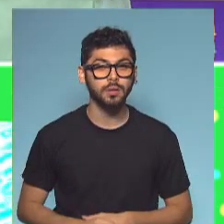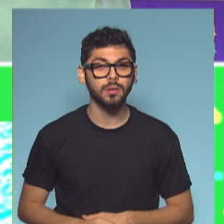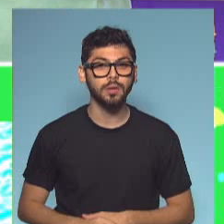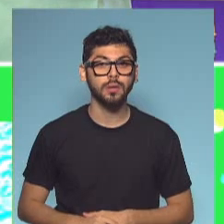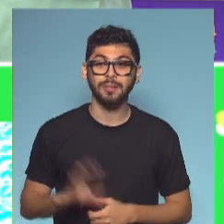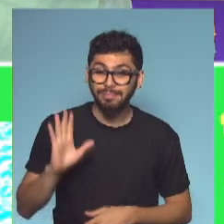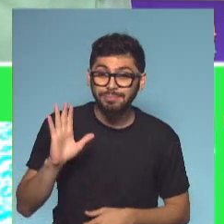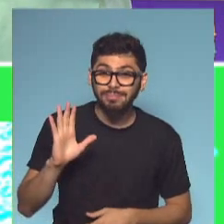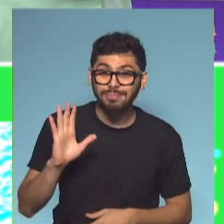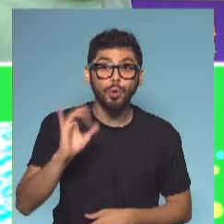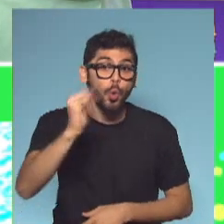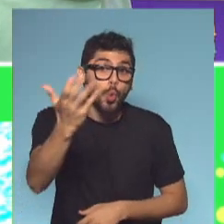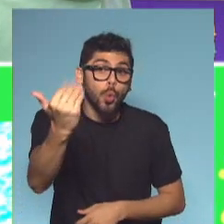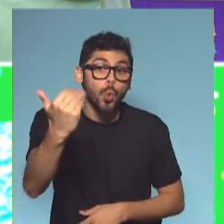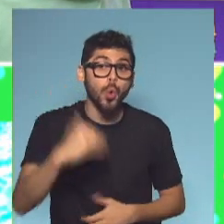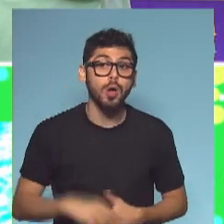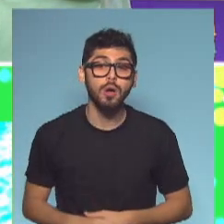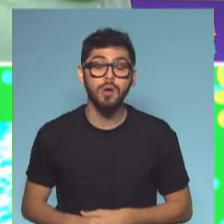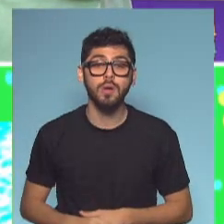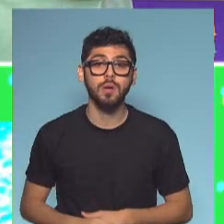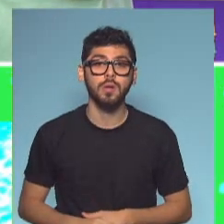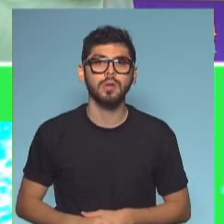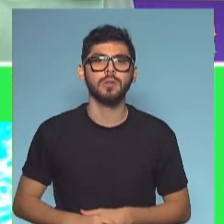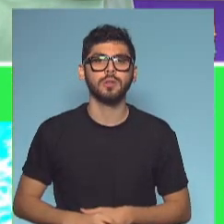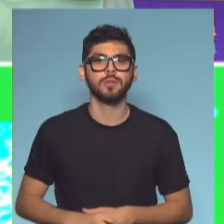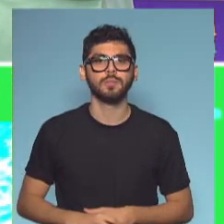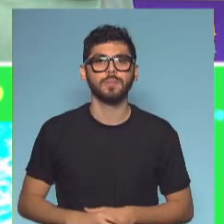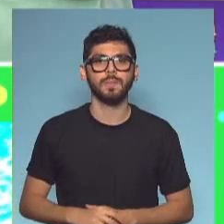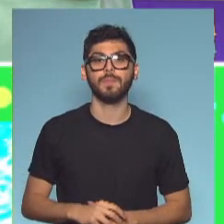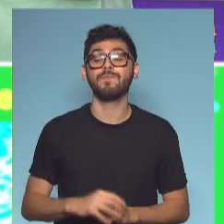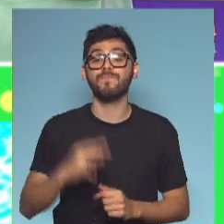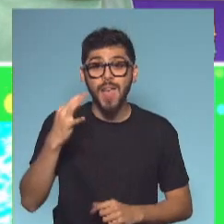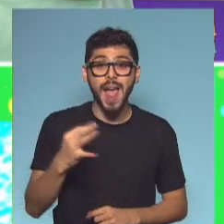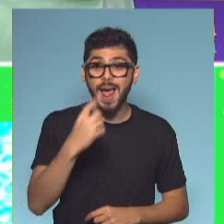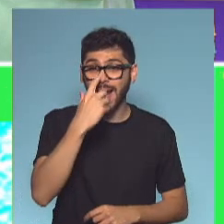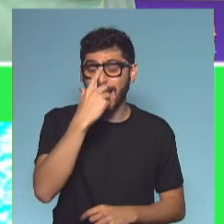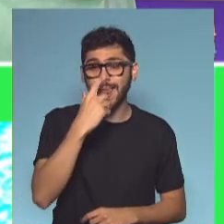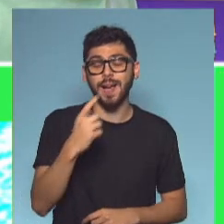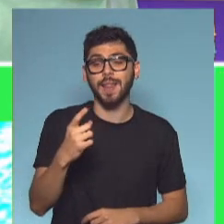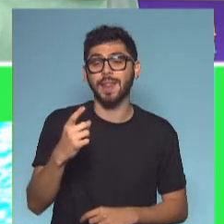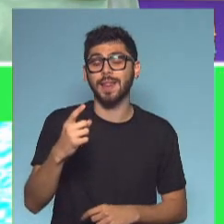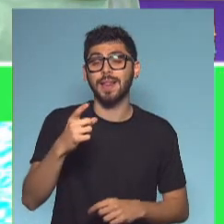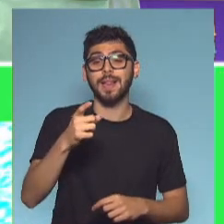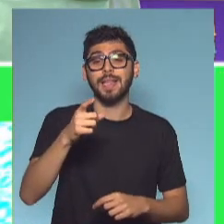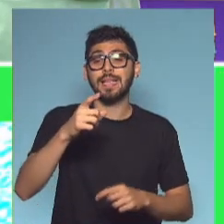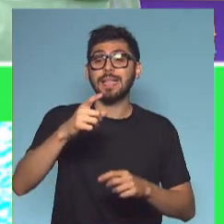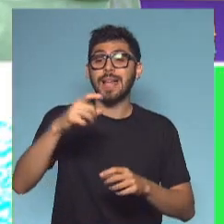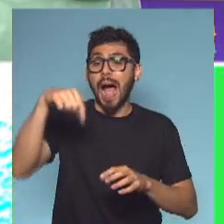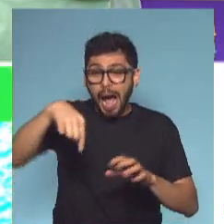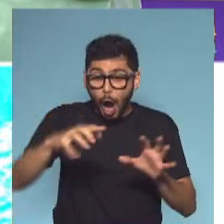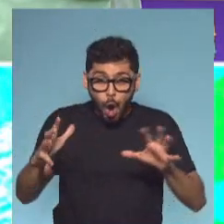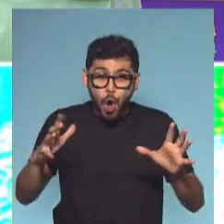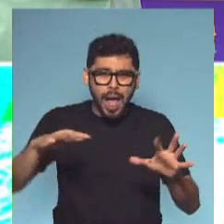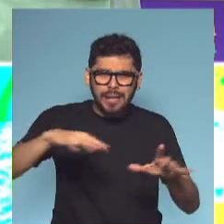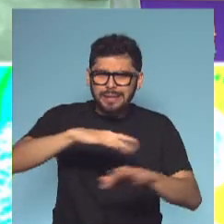¿Puedo hablar yo? Sí, claro, sí, dale, obvio, adelante. Pues en realidad todo esto que está pasando en estos momentos es